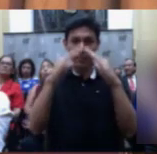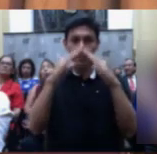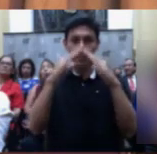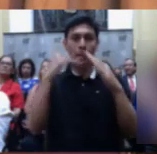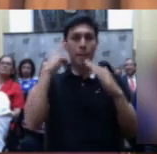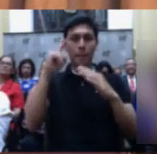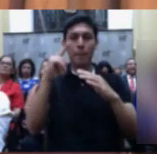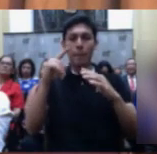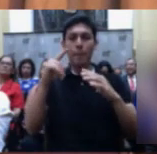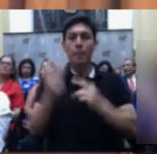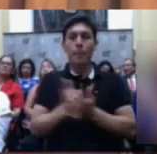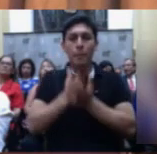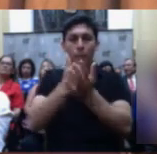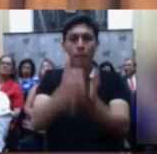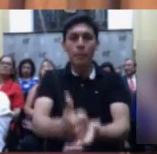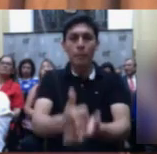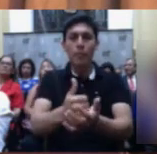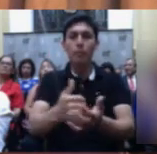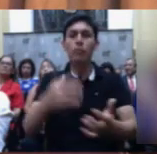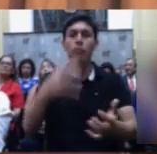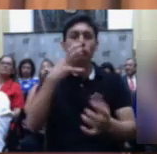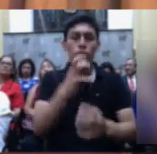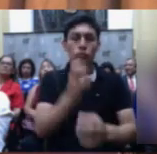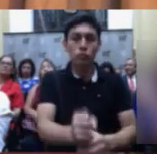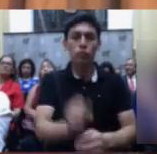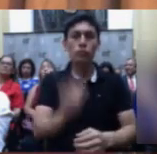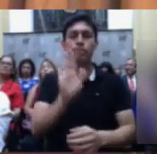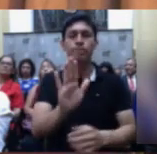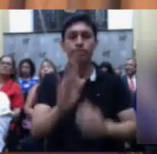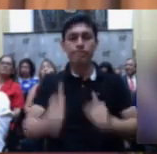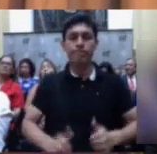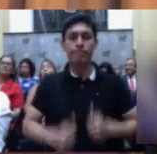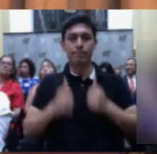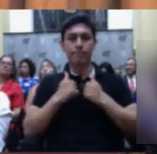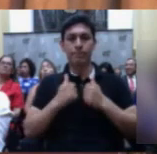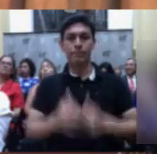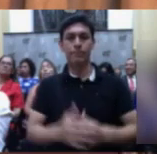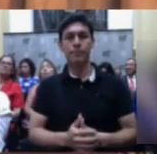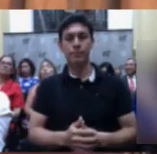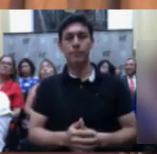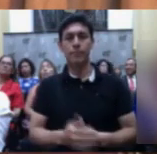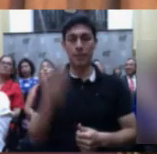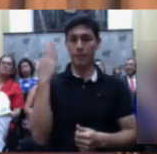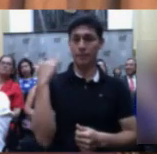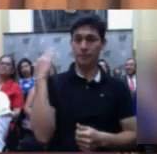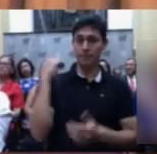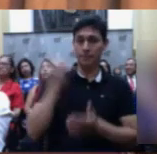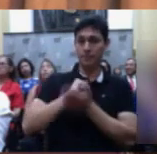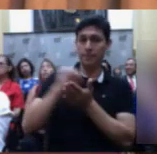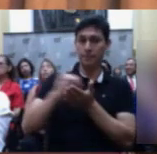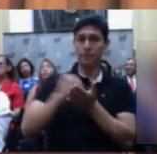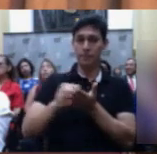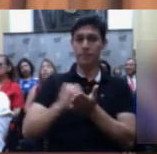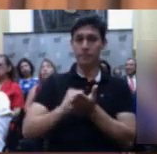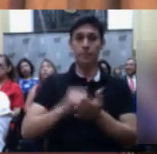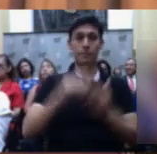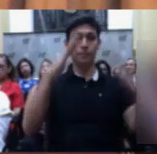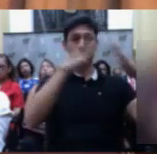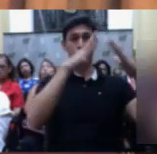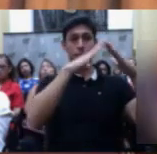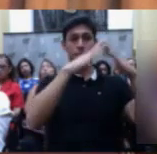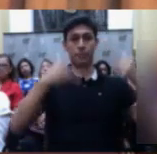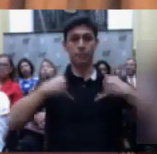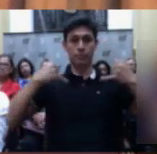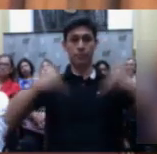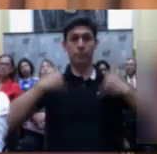aportan a la mejora de su calidad y de sus vidas. Hace pocos meses inauguramos la Casa de la Juventud